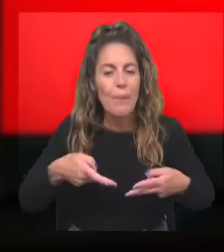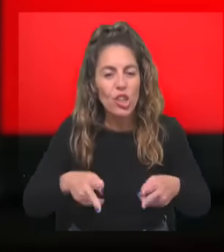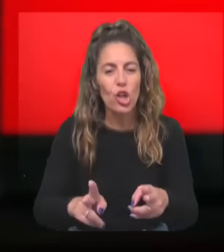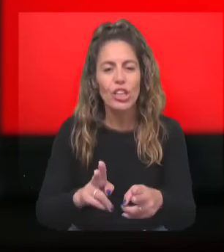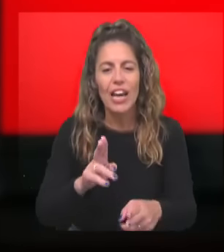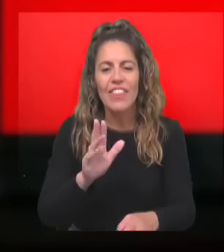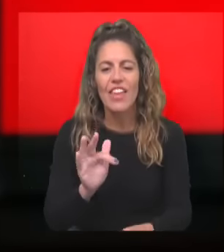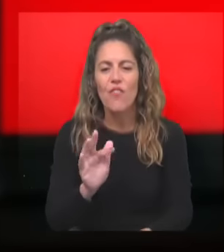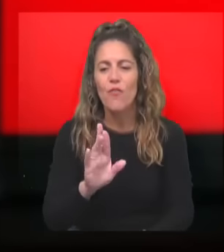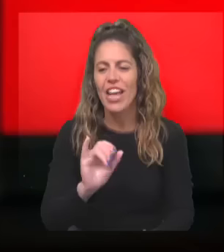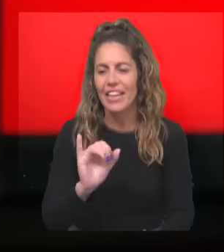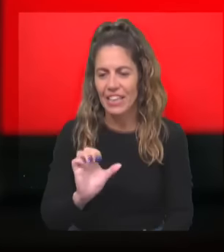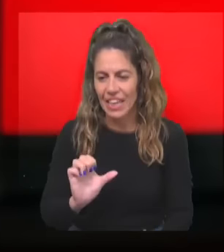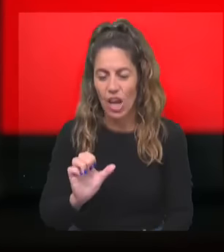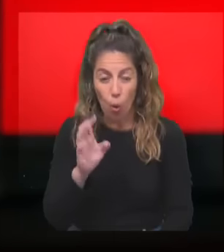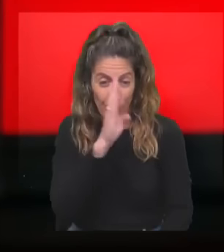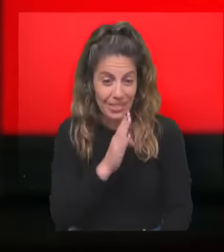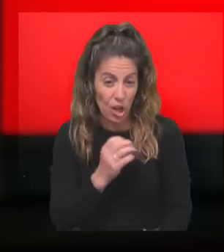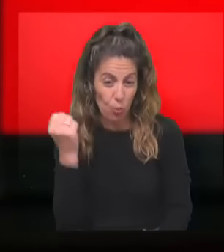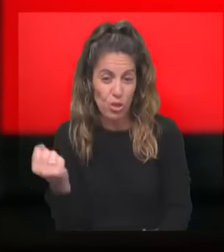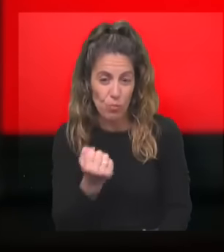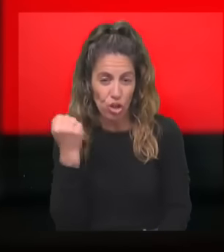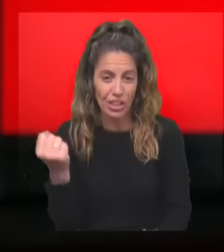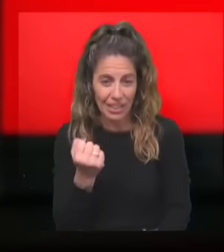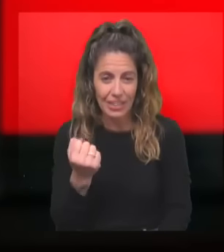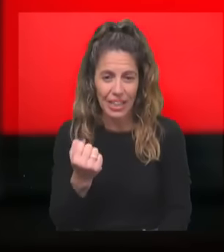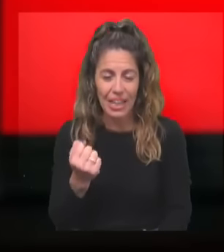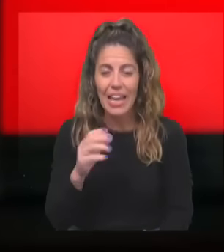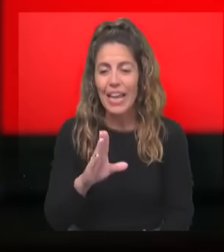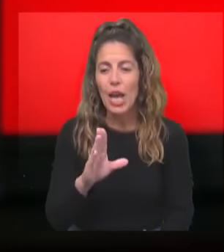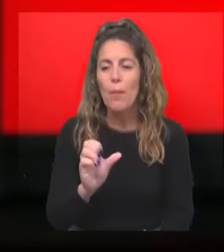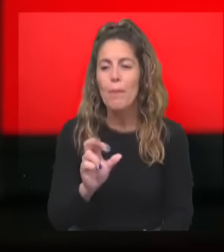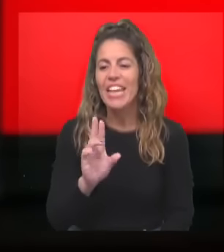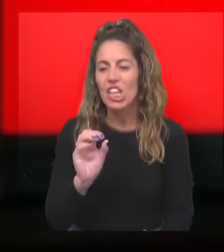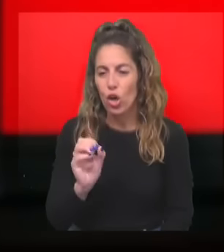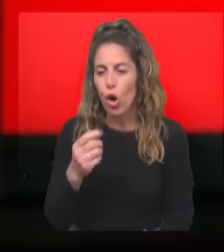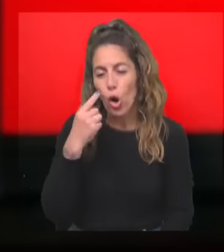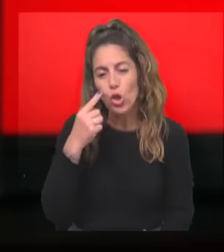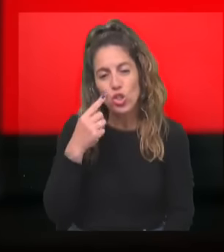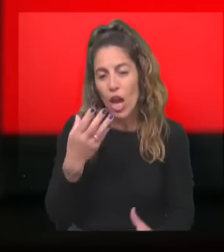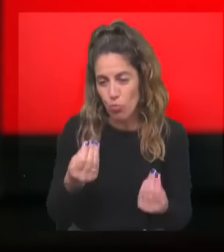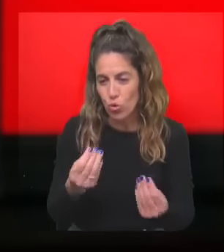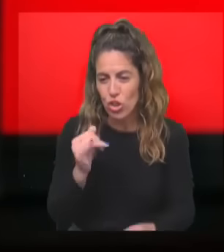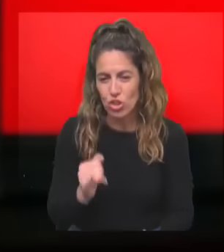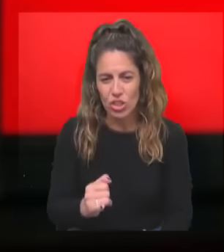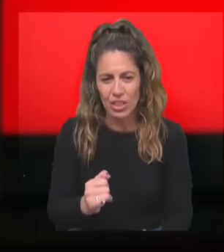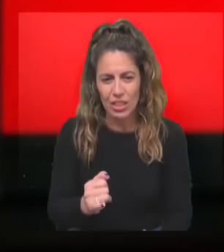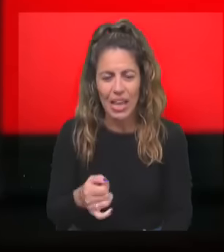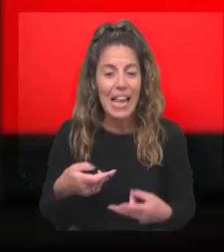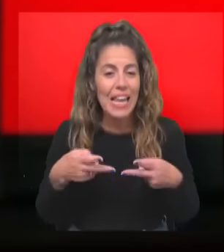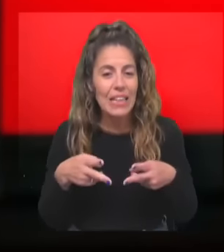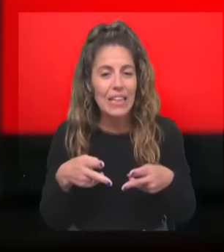un pedagogo brasileño muy trascendente, muy importante, que Perico conocía en profundidad y la se programó. Sí, pedagogía del oprimido,